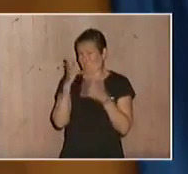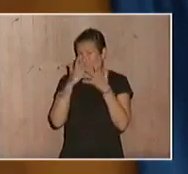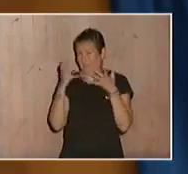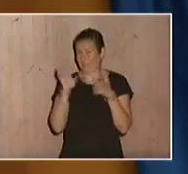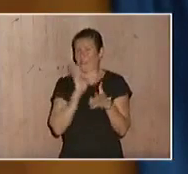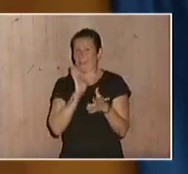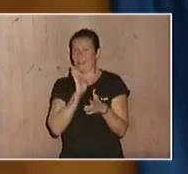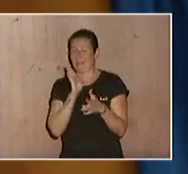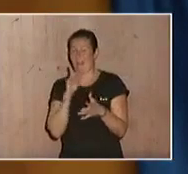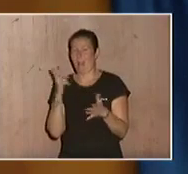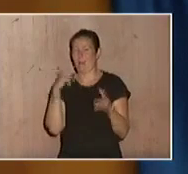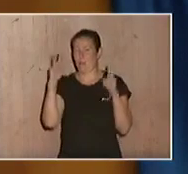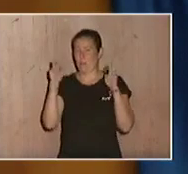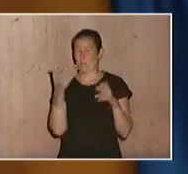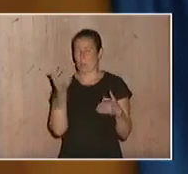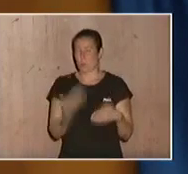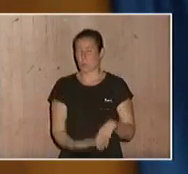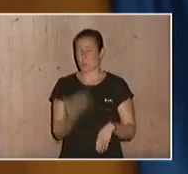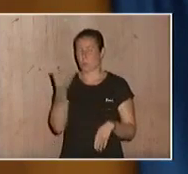lo relevante de este trabajo.